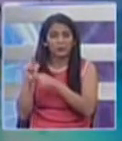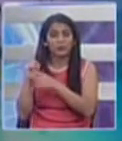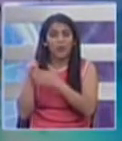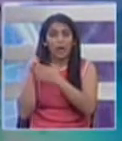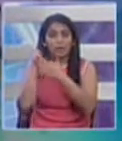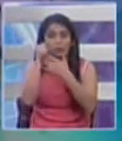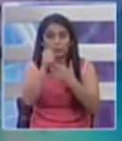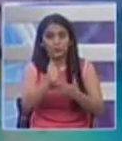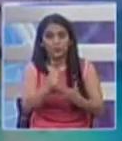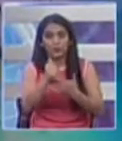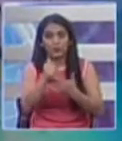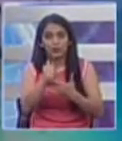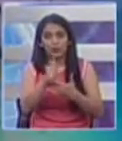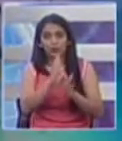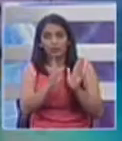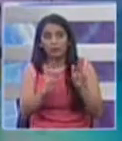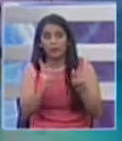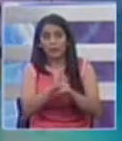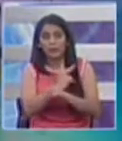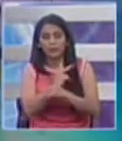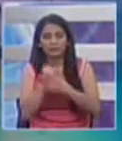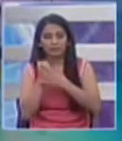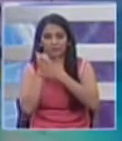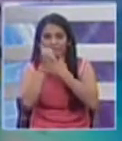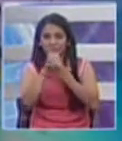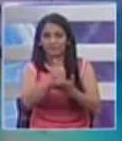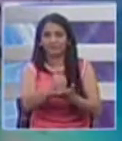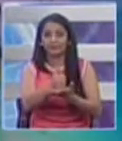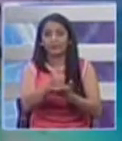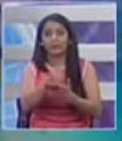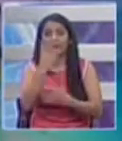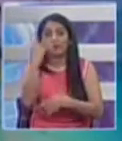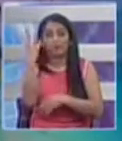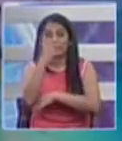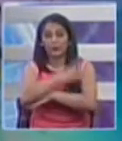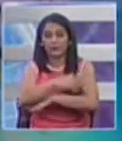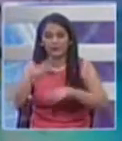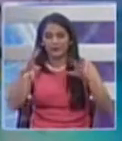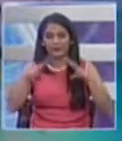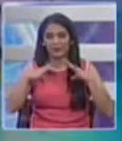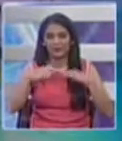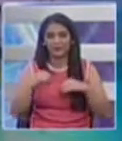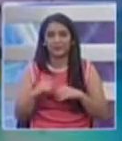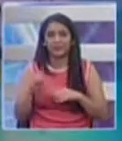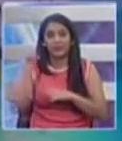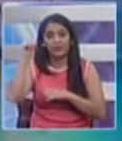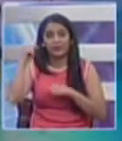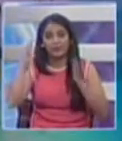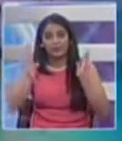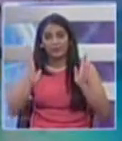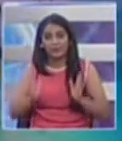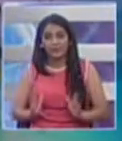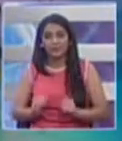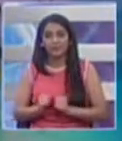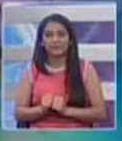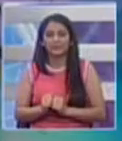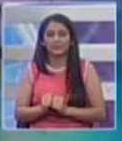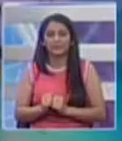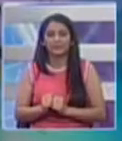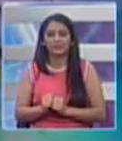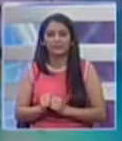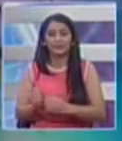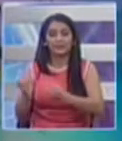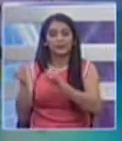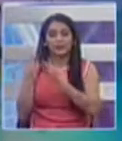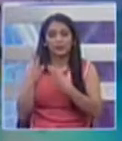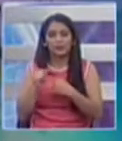del plan de contingencia por los 4 días del feriado de carnaval, según lo dio a conocer la gobernadora de la provincia, María Eugenia Muñoz. Miembros de la policía, la